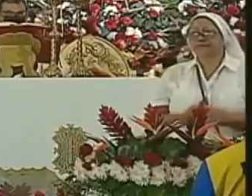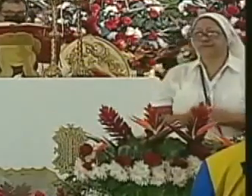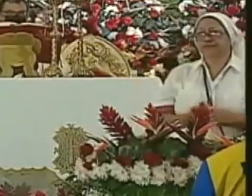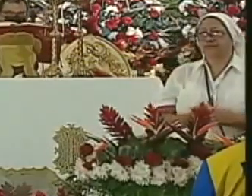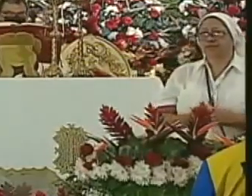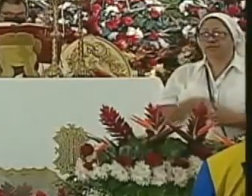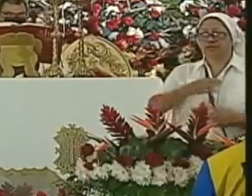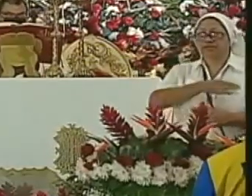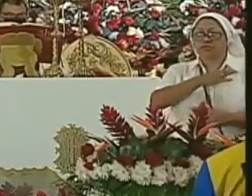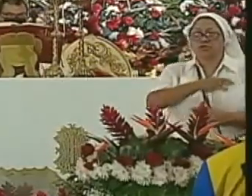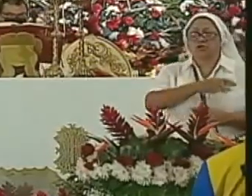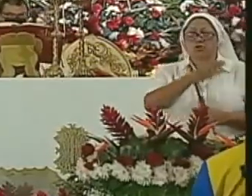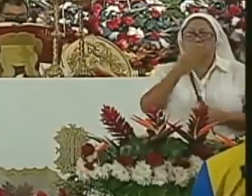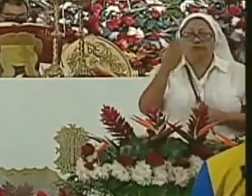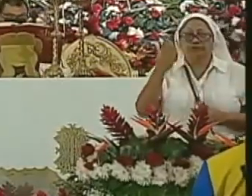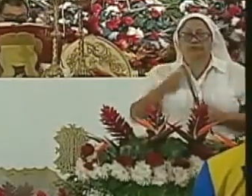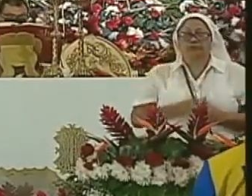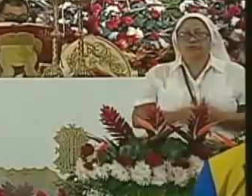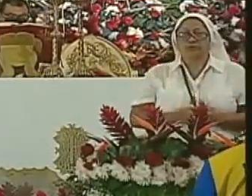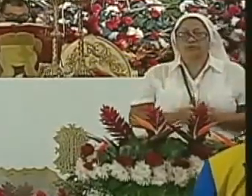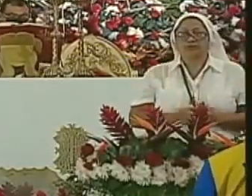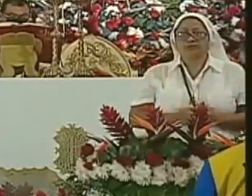acuérdate señor